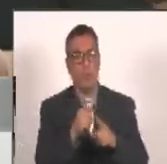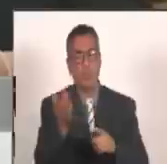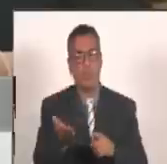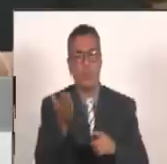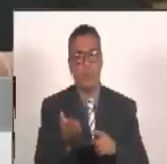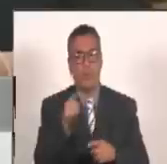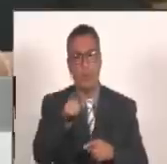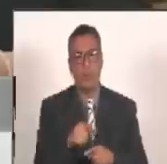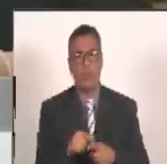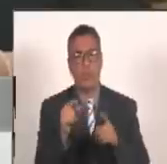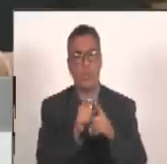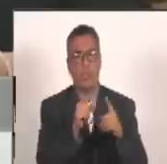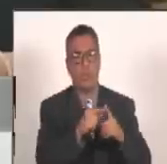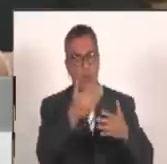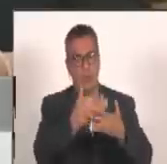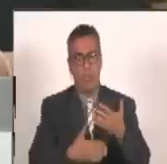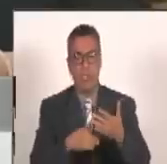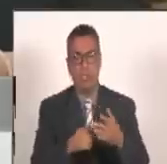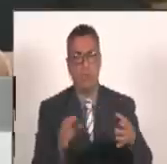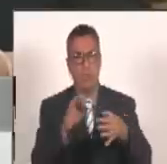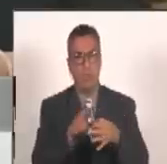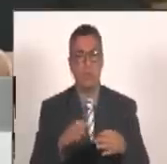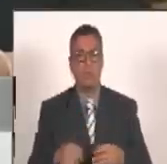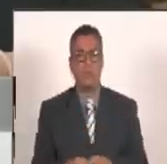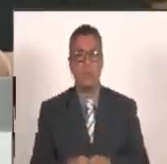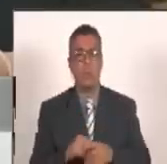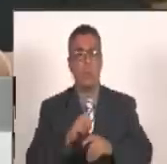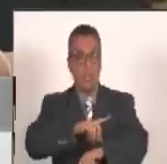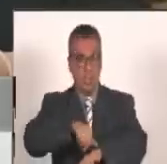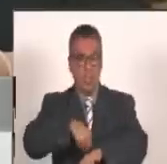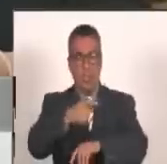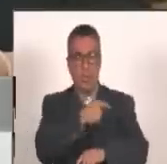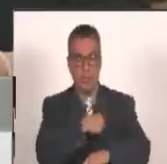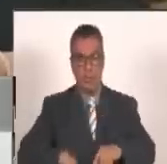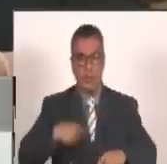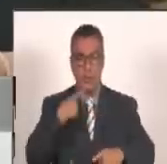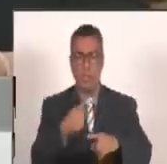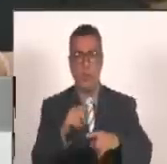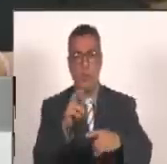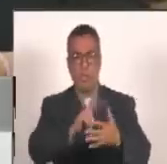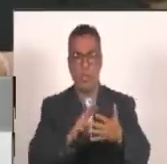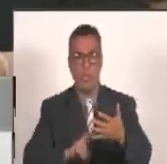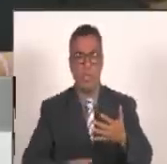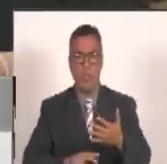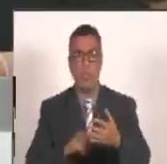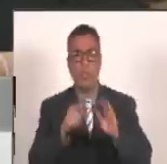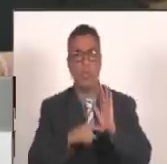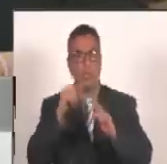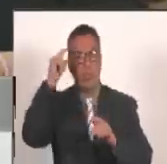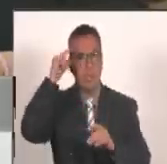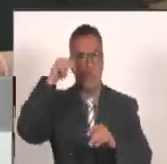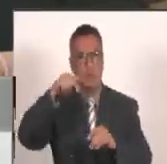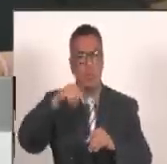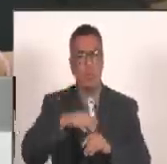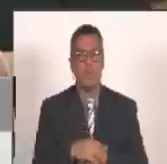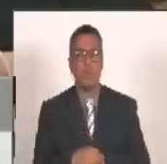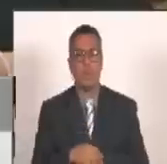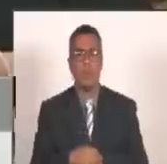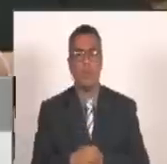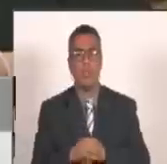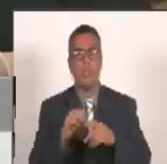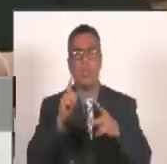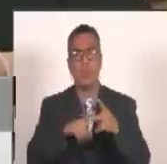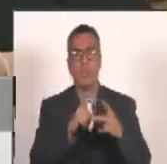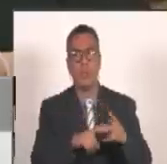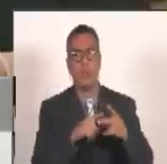información a los diputados indicados en lista adjunta. A continuación, el presidente ordenó dar lectura a la propuesta del orden del día, la cual, una